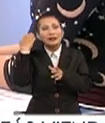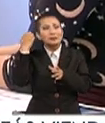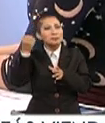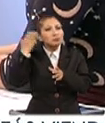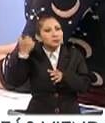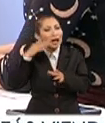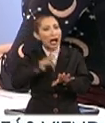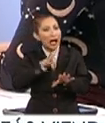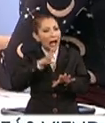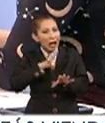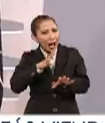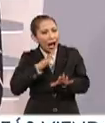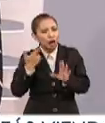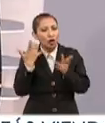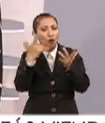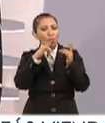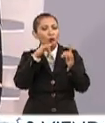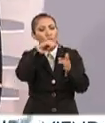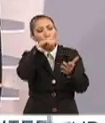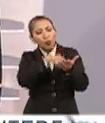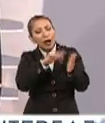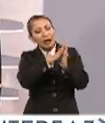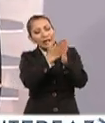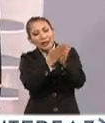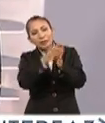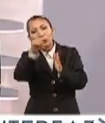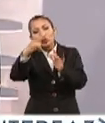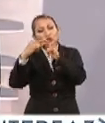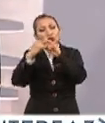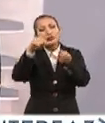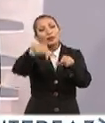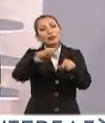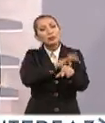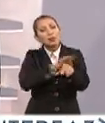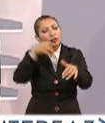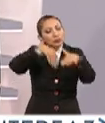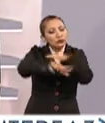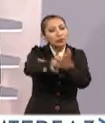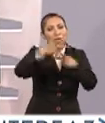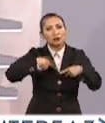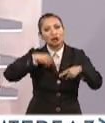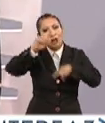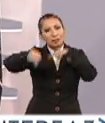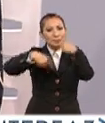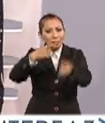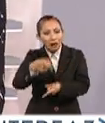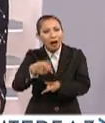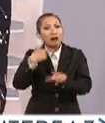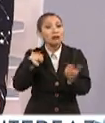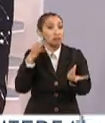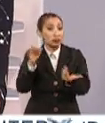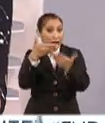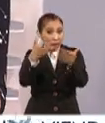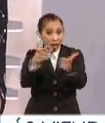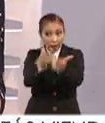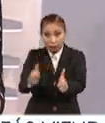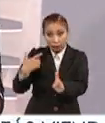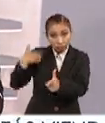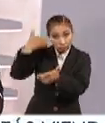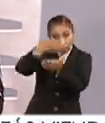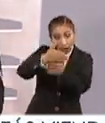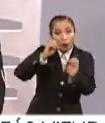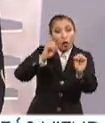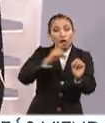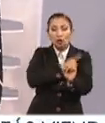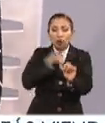expositores van a encontrarse ahí en esta feria, qué es lo que van a poder encontrar los asistentes y si está abierta al público en general